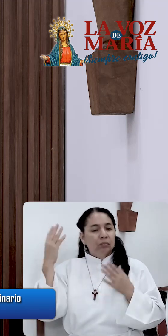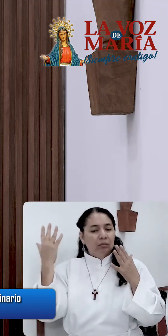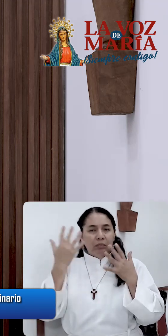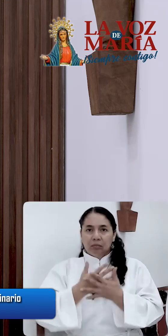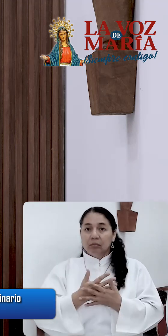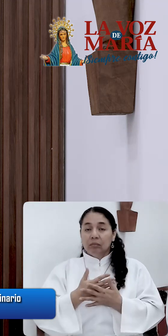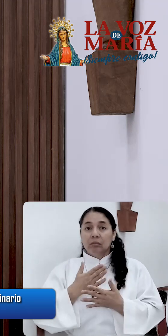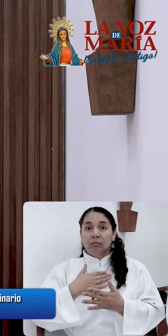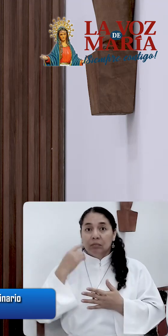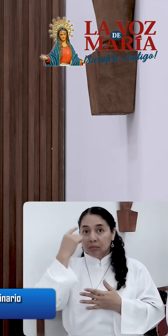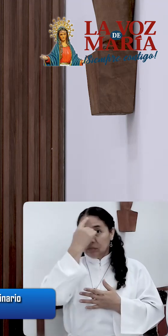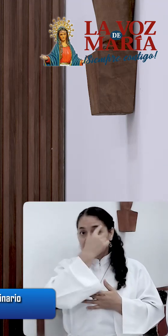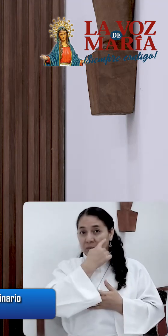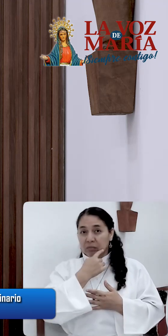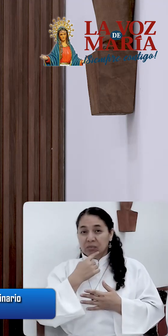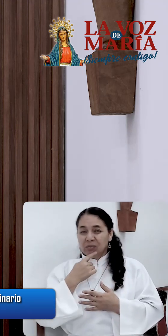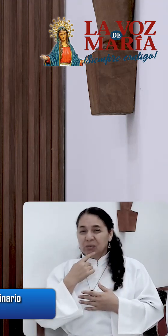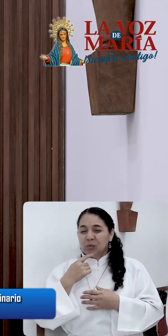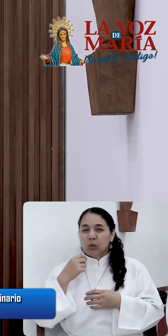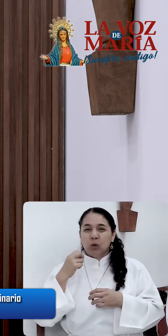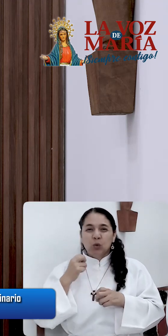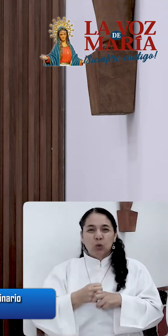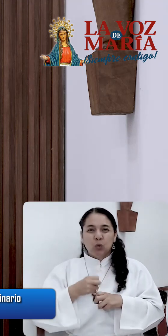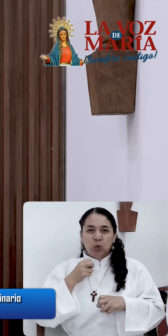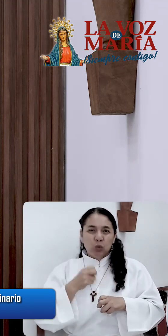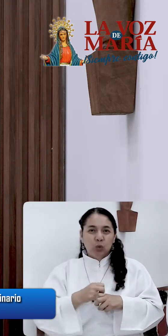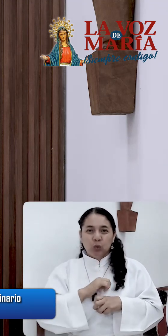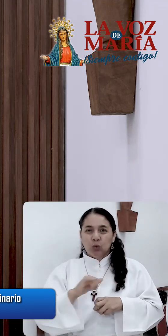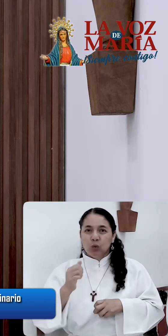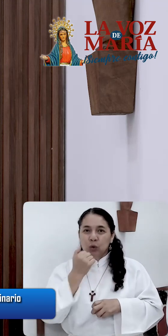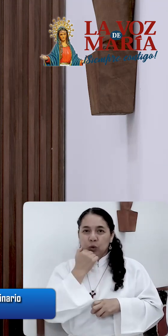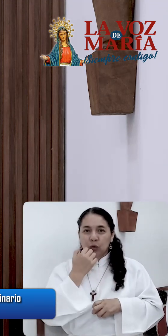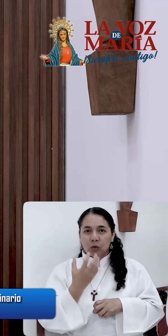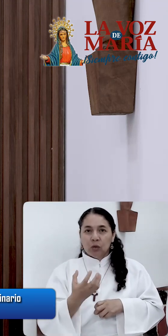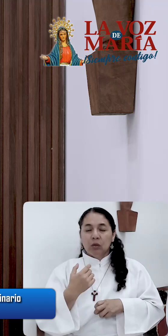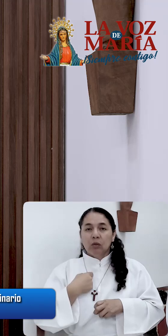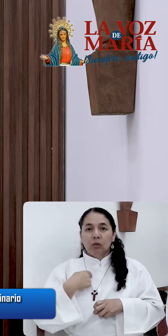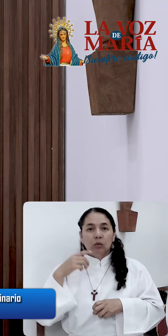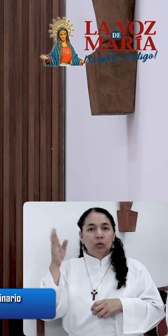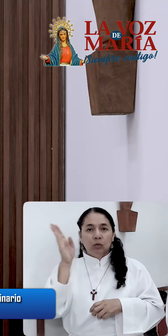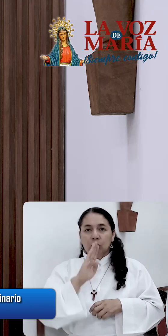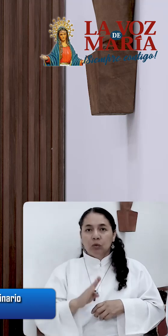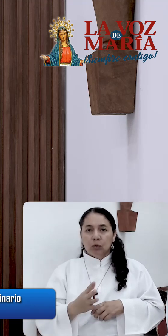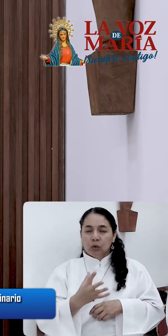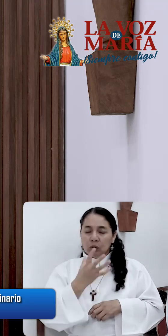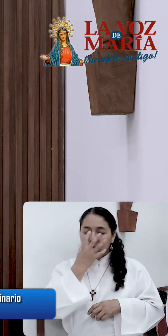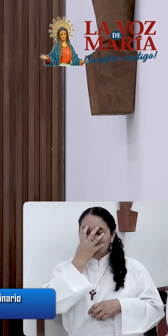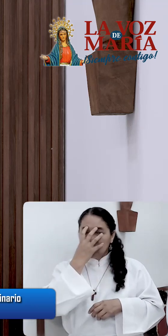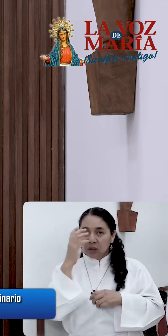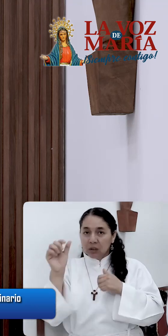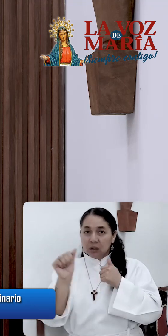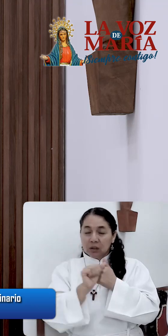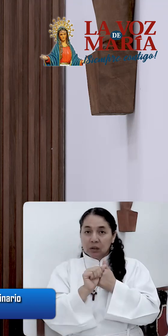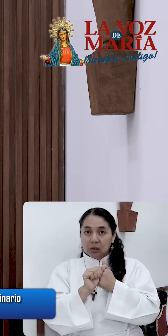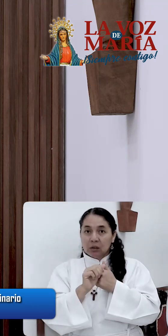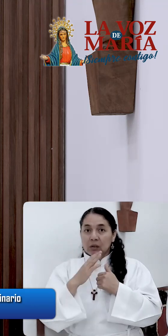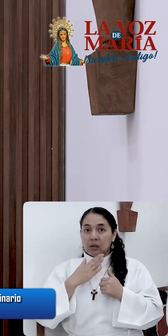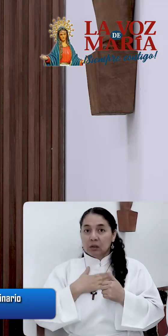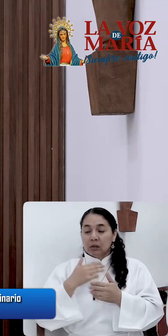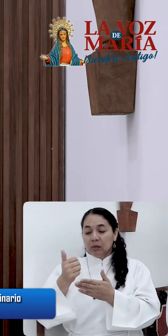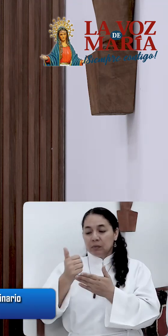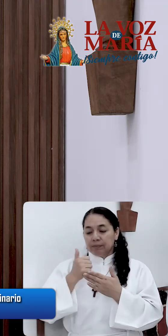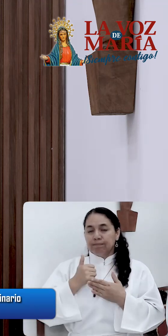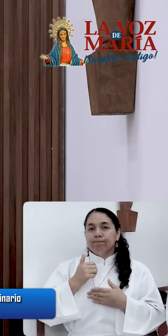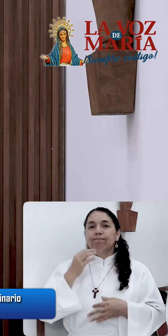eso endurecí mi rostro como roca, y sé que no quedaré avergonzado. Cercano está de mí el que me hace